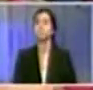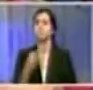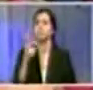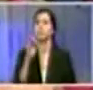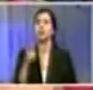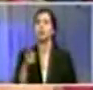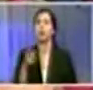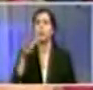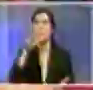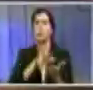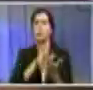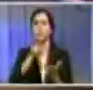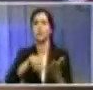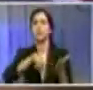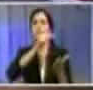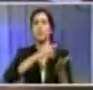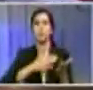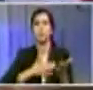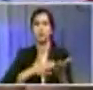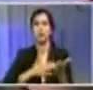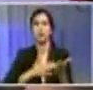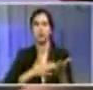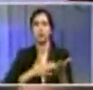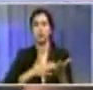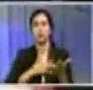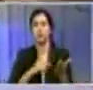Correcto, aquí voy a aprobarlo con la firma en general